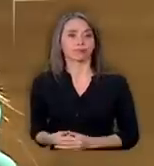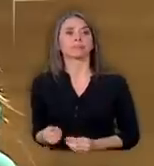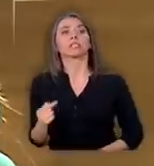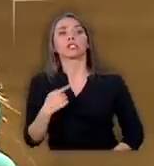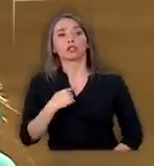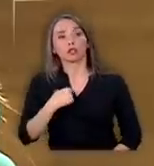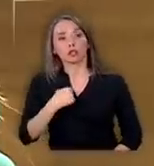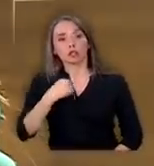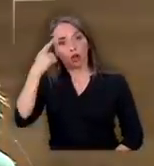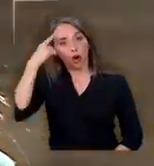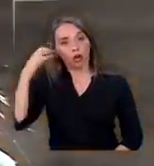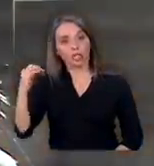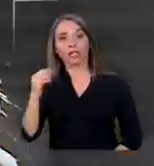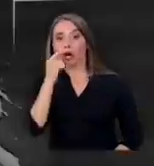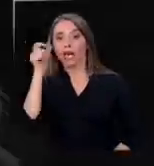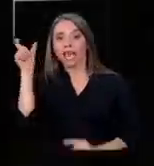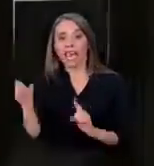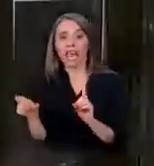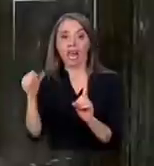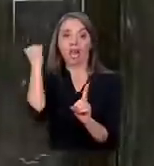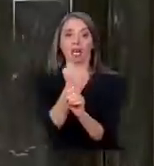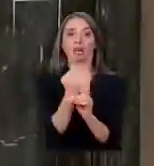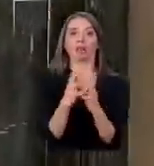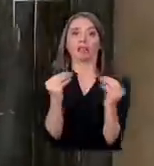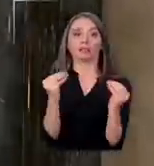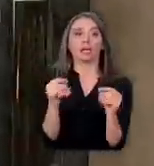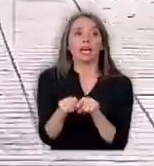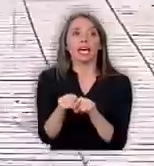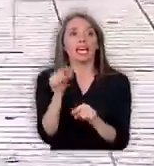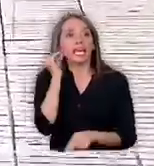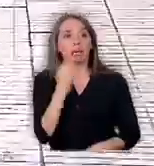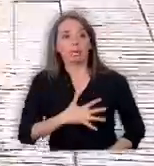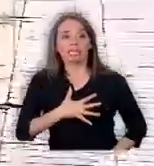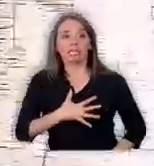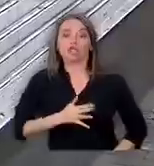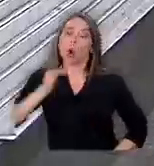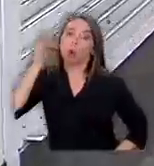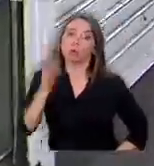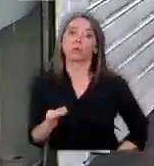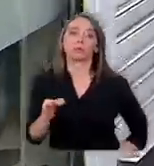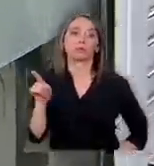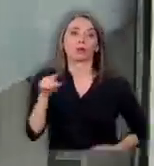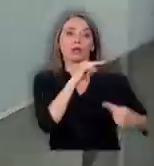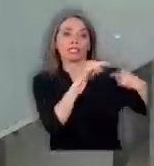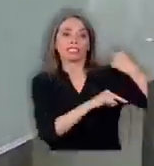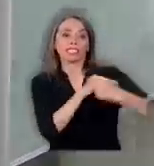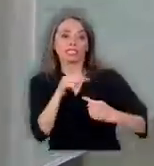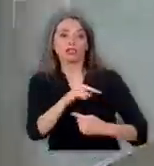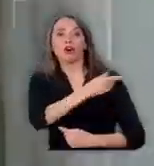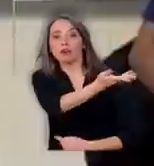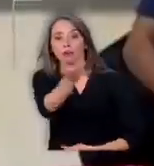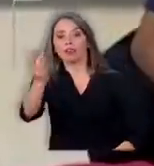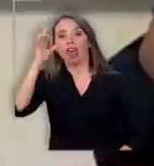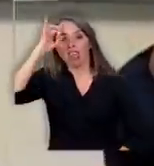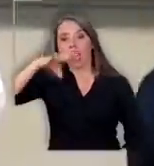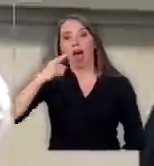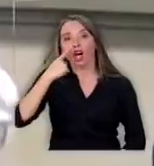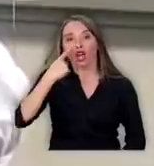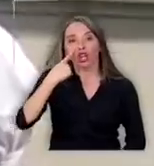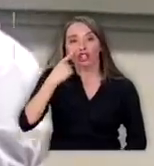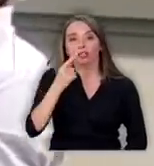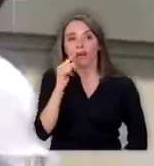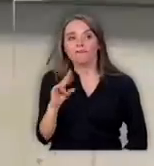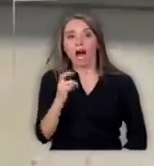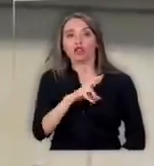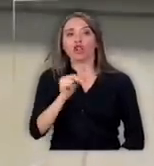Yo creo que la hizo desaparecer. La sensación de su hermana fue tan certera como dura. La historia ya es conocida. Valderrama